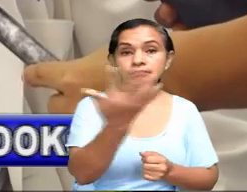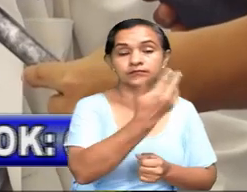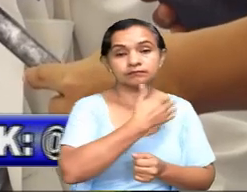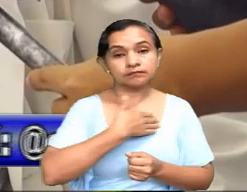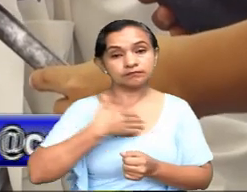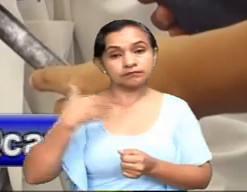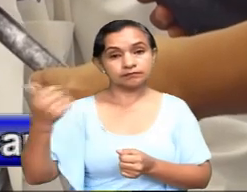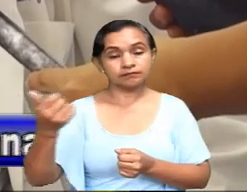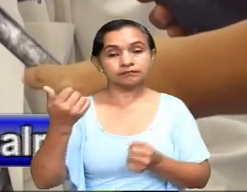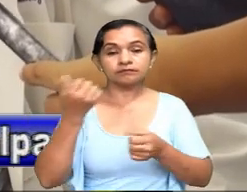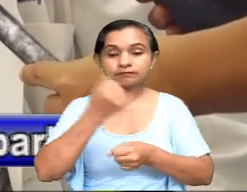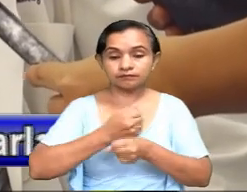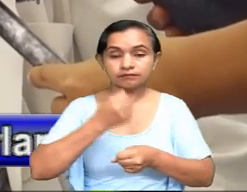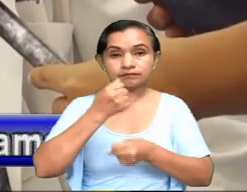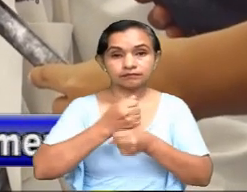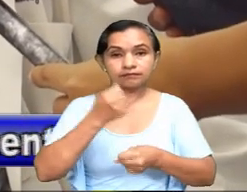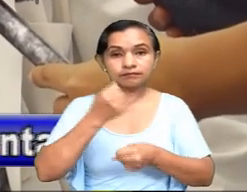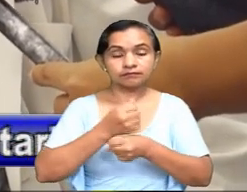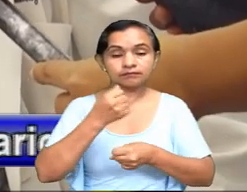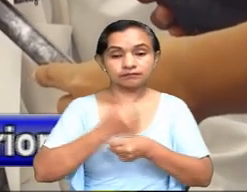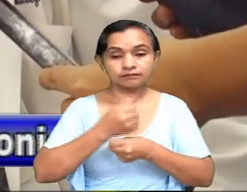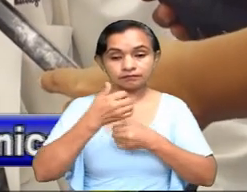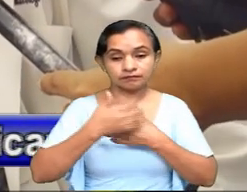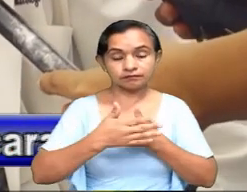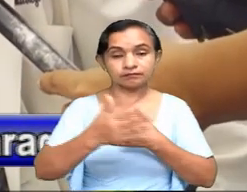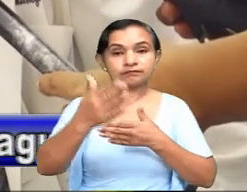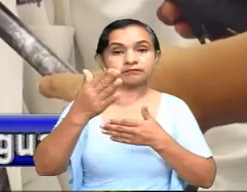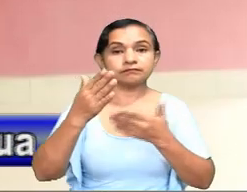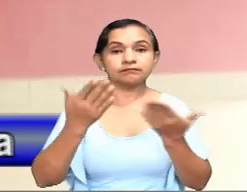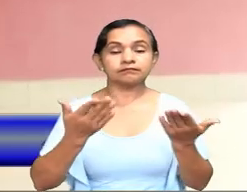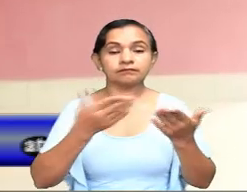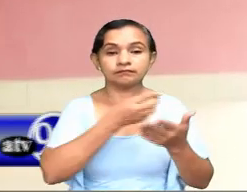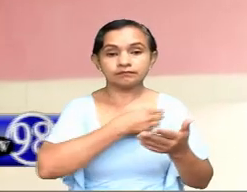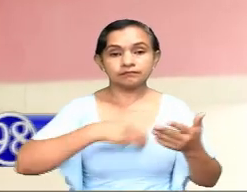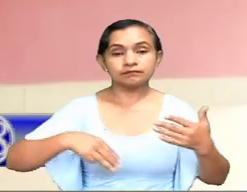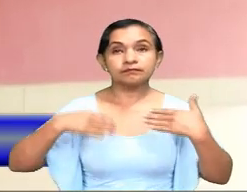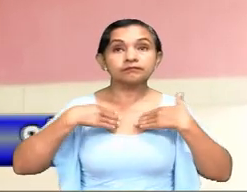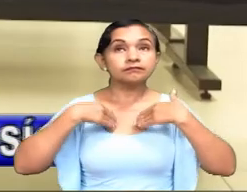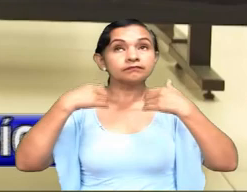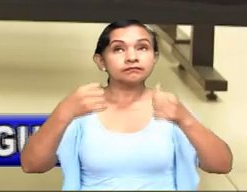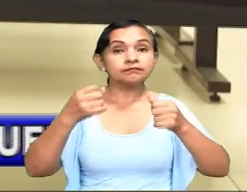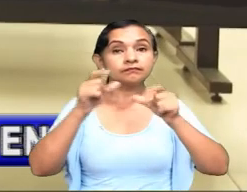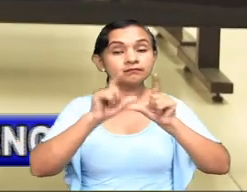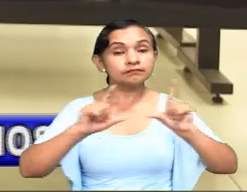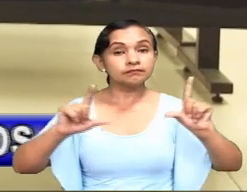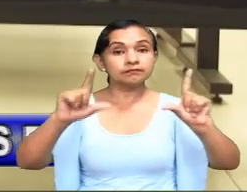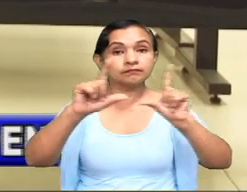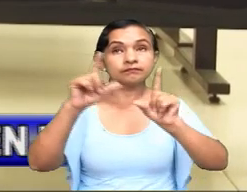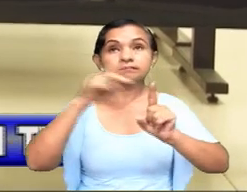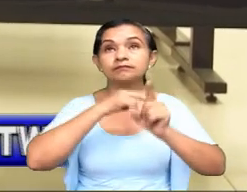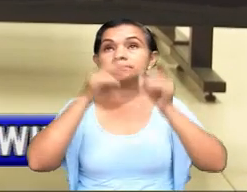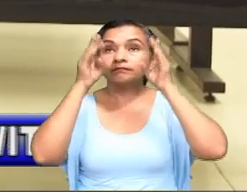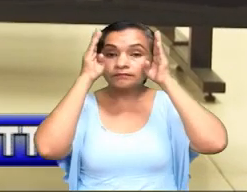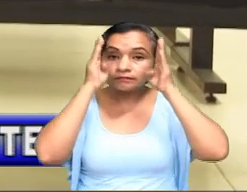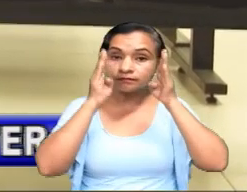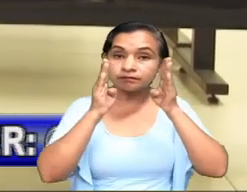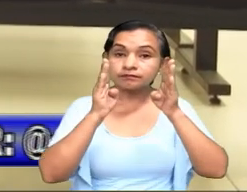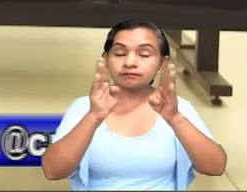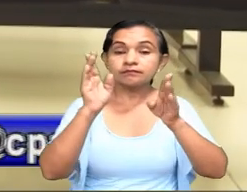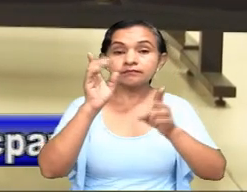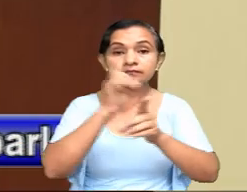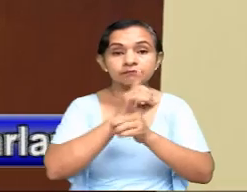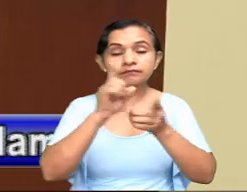mejores y trabajadores a nivel del Ministerio de Salud. En esta nueva edificación se atenderá y garantizará